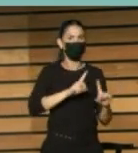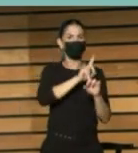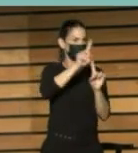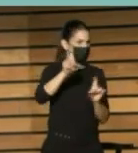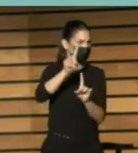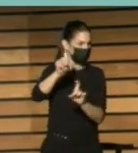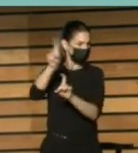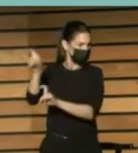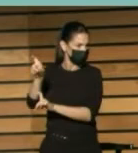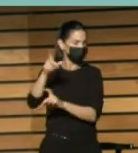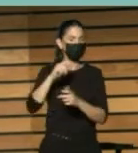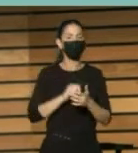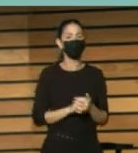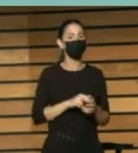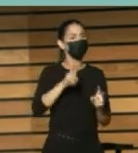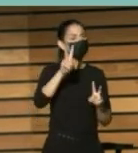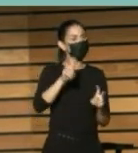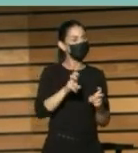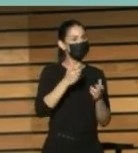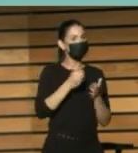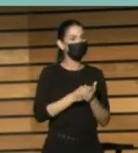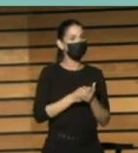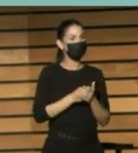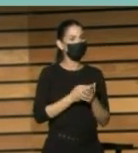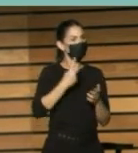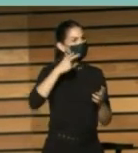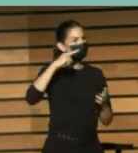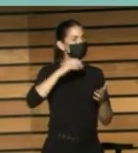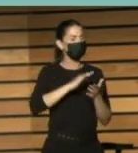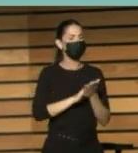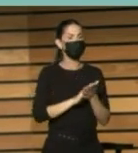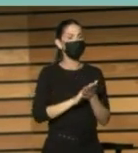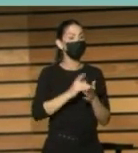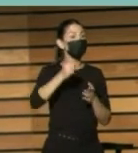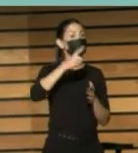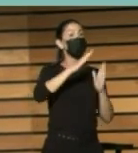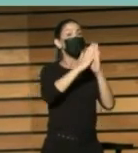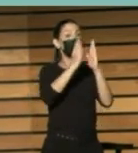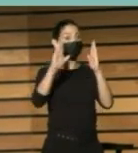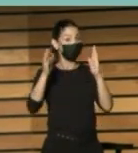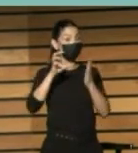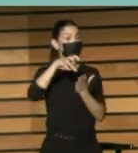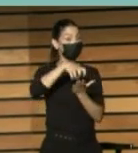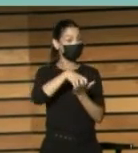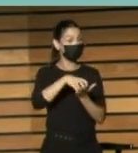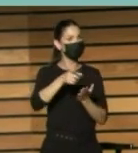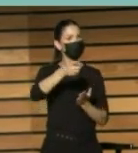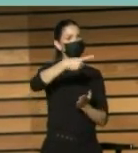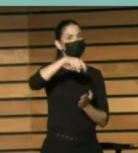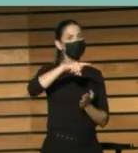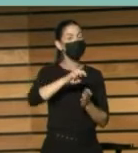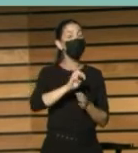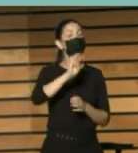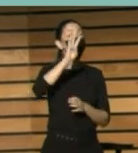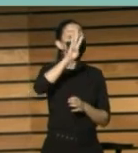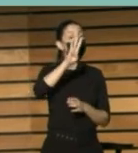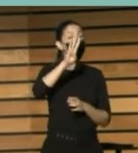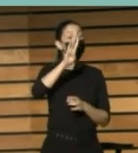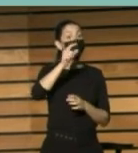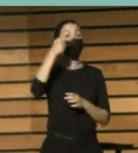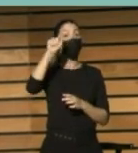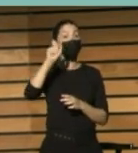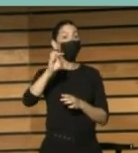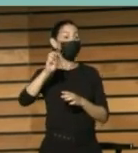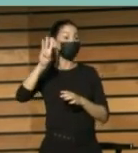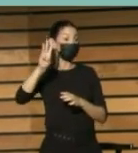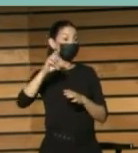Cultura, en prestigio y valoración, las bibliotecas tenéis un 8,3 sobre 10.